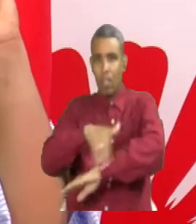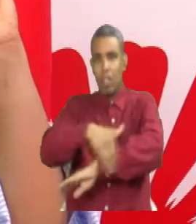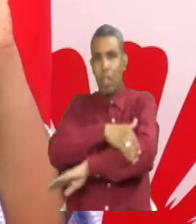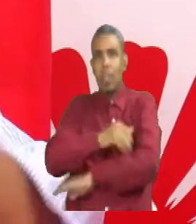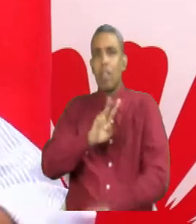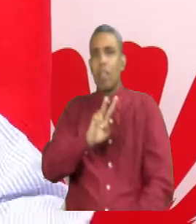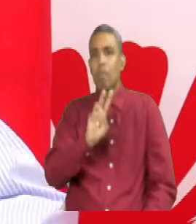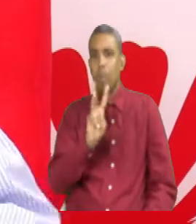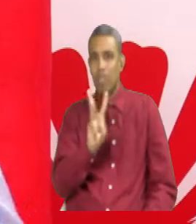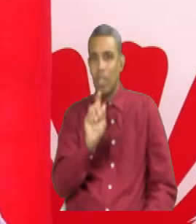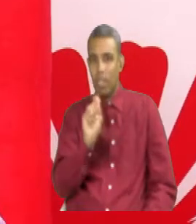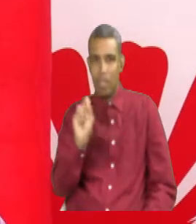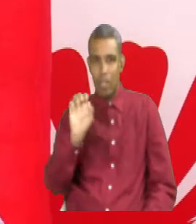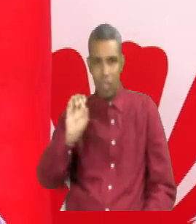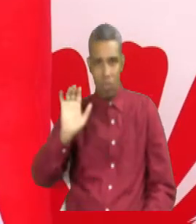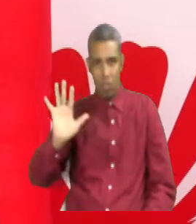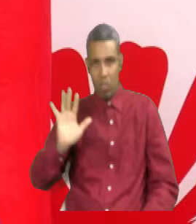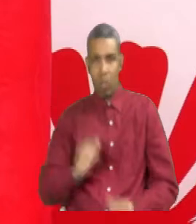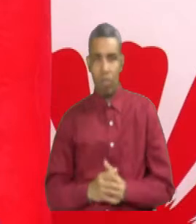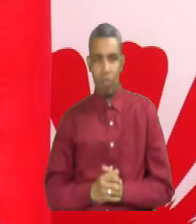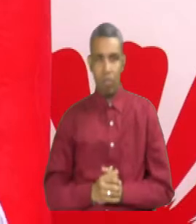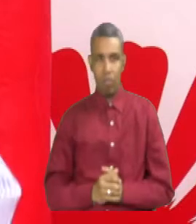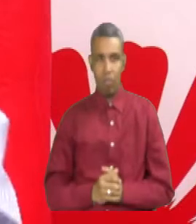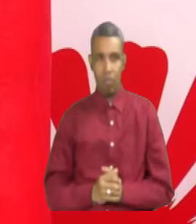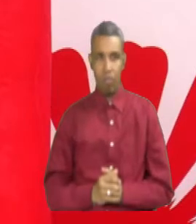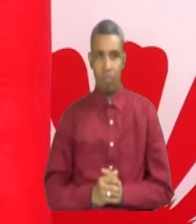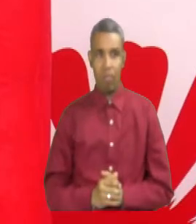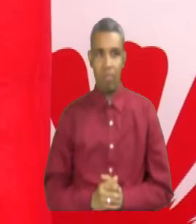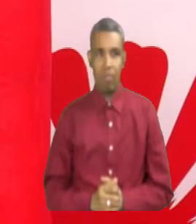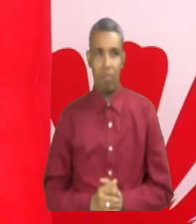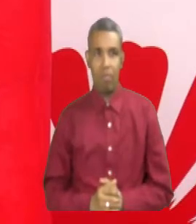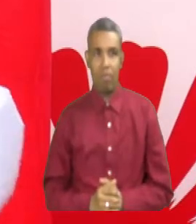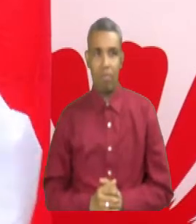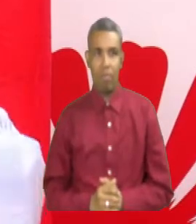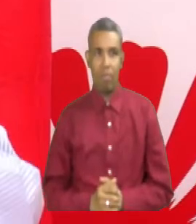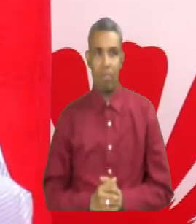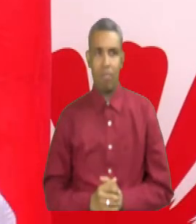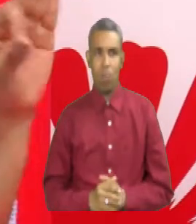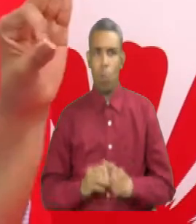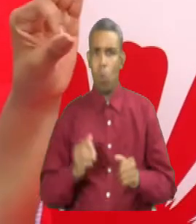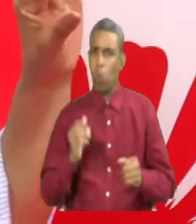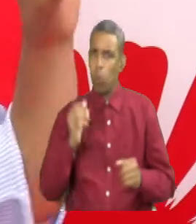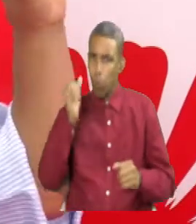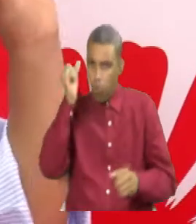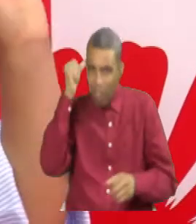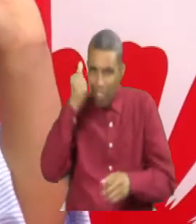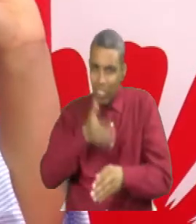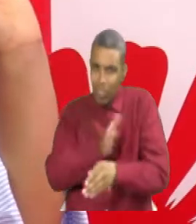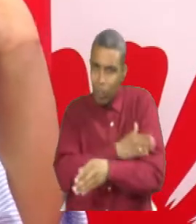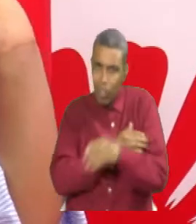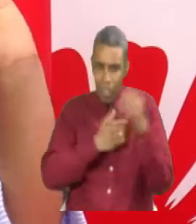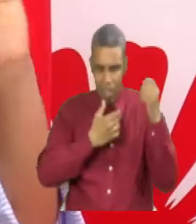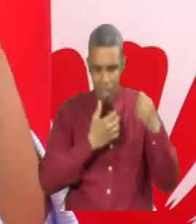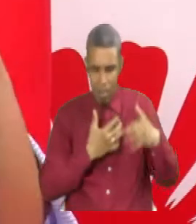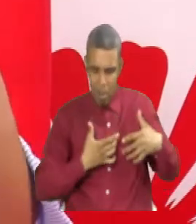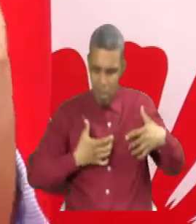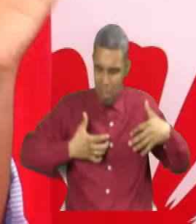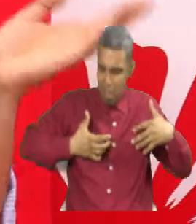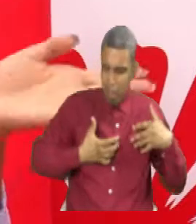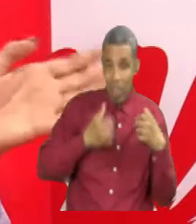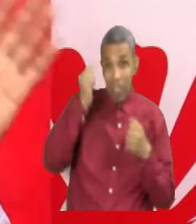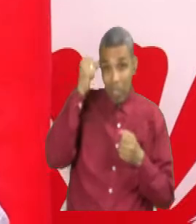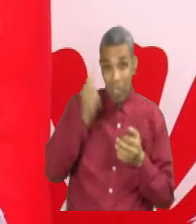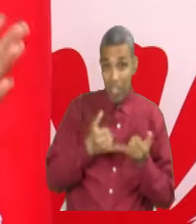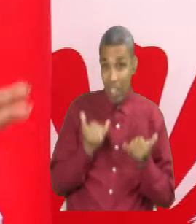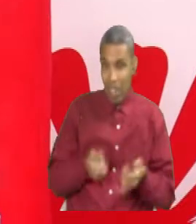del barrio Colombia. Ahorita estaba nuestra amiga allá emparrandadísima con Sandra, la voz de América, y yo